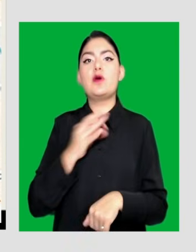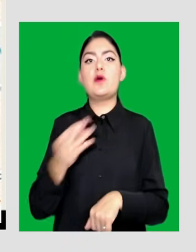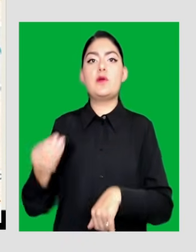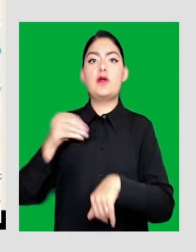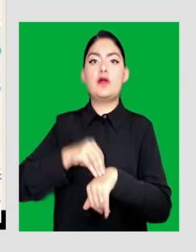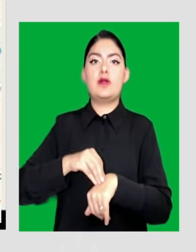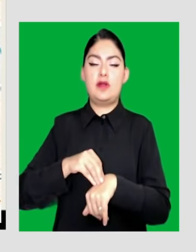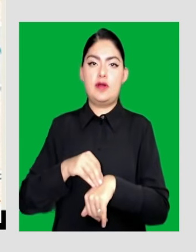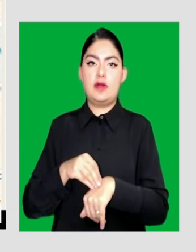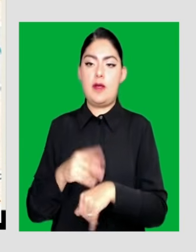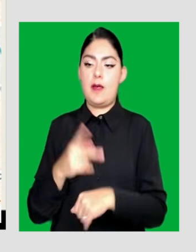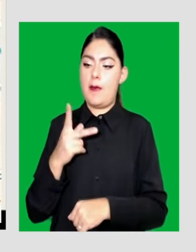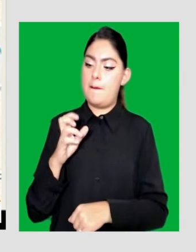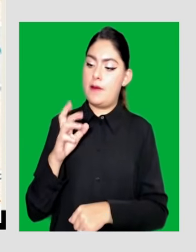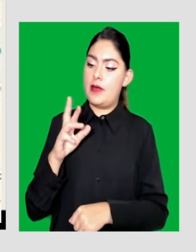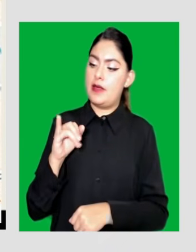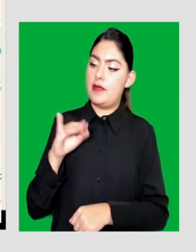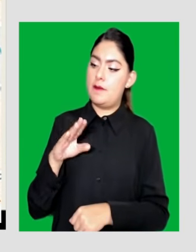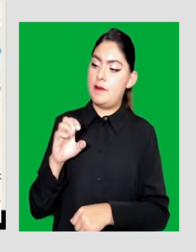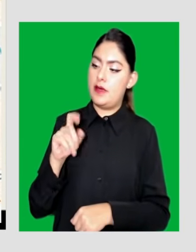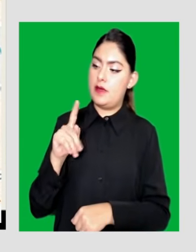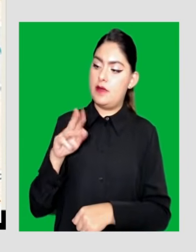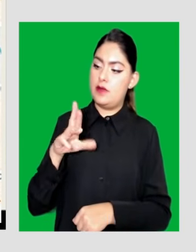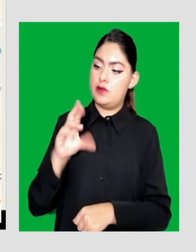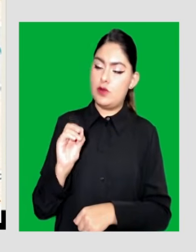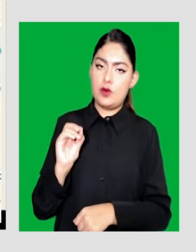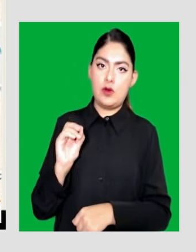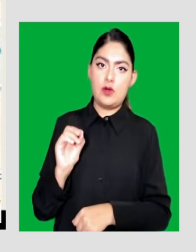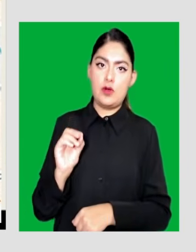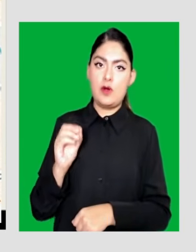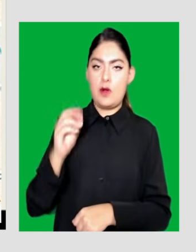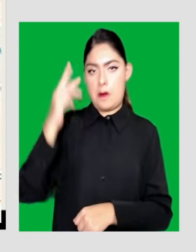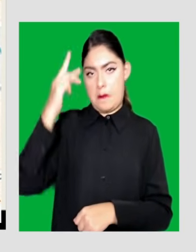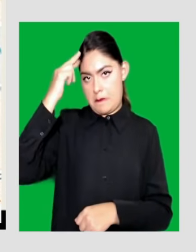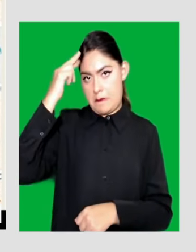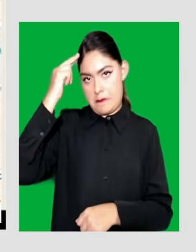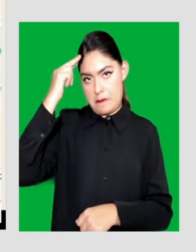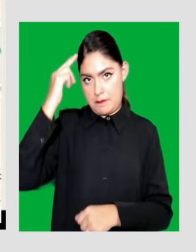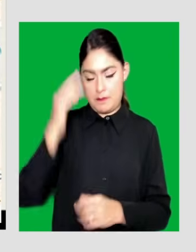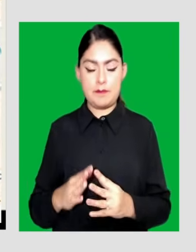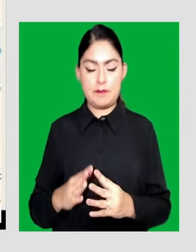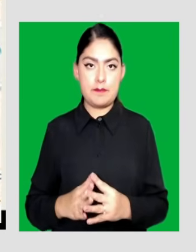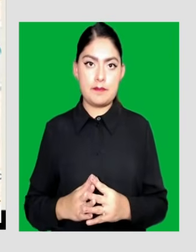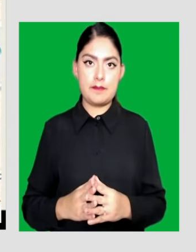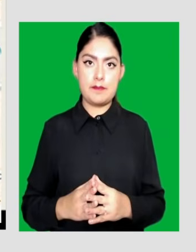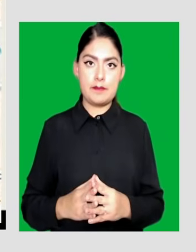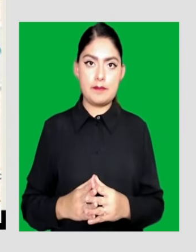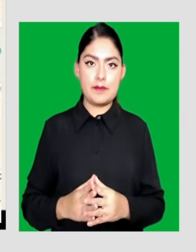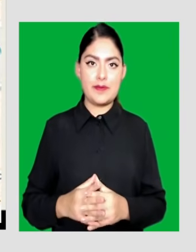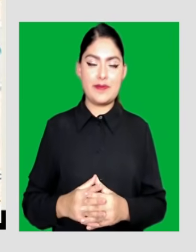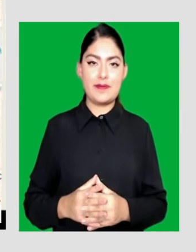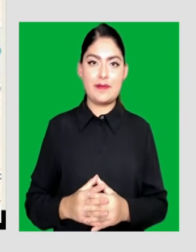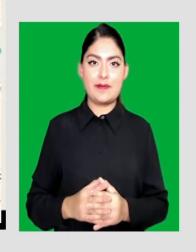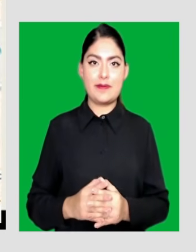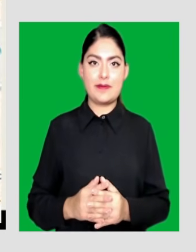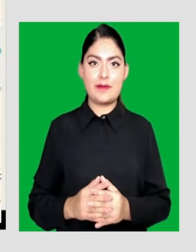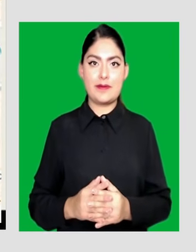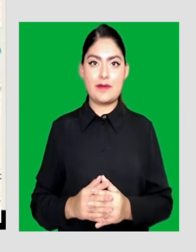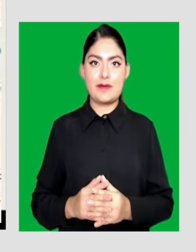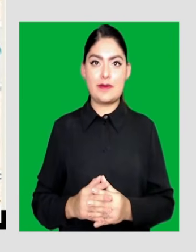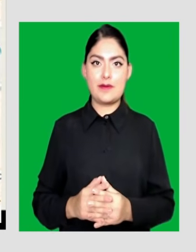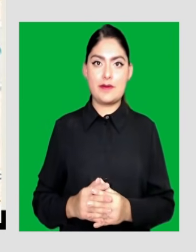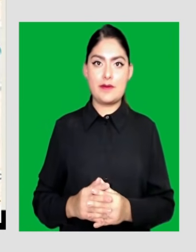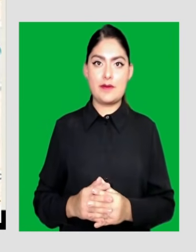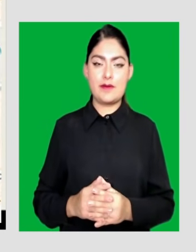puntos, se forma un polígono y justamente aparece una nueva capa que dice polígono 3, donde le podemos